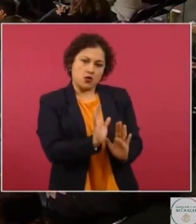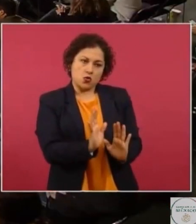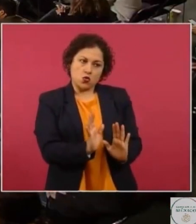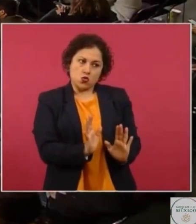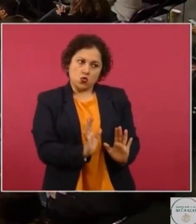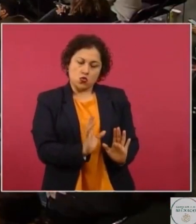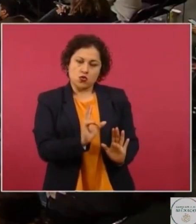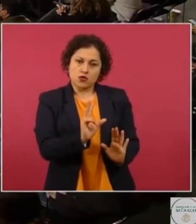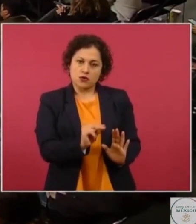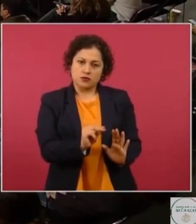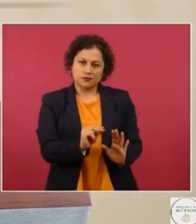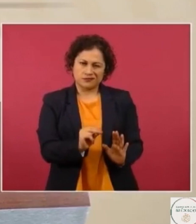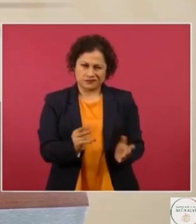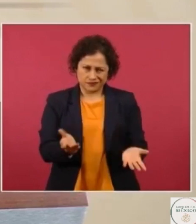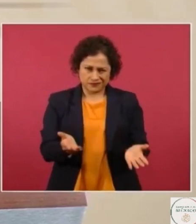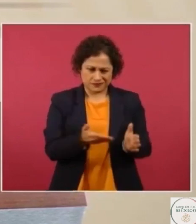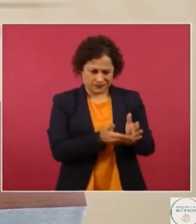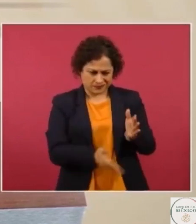política